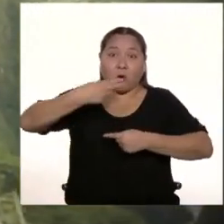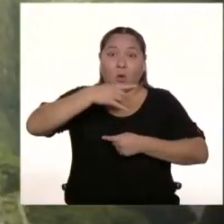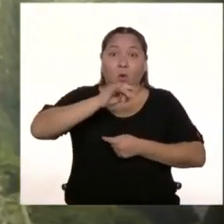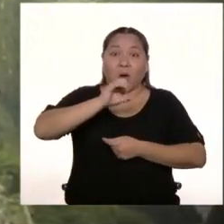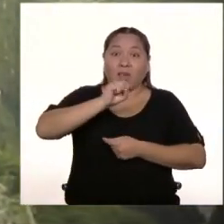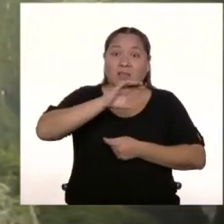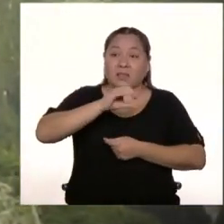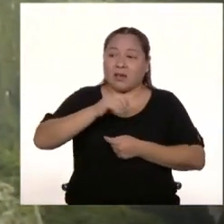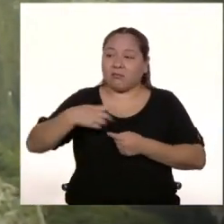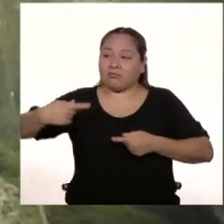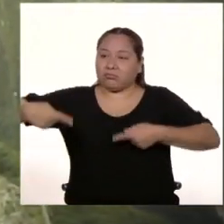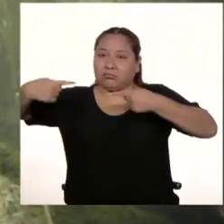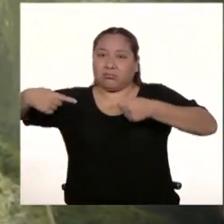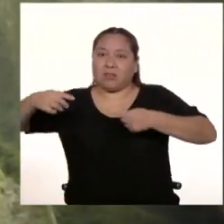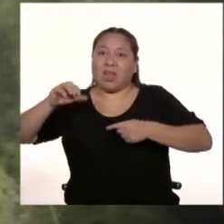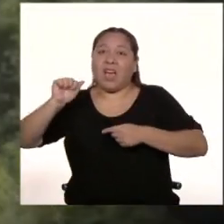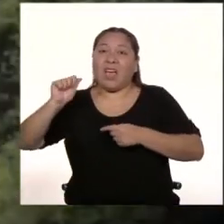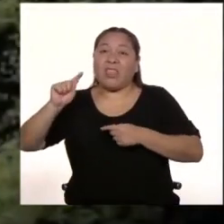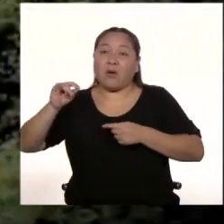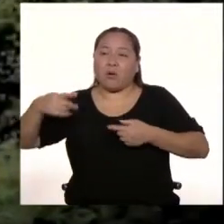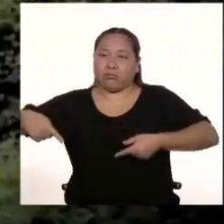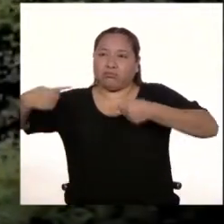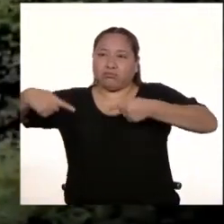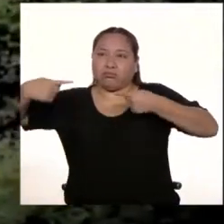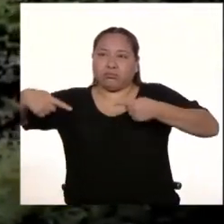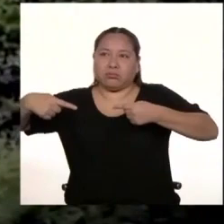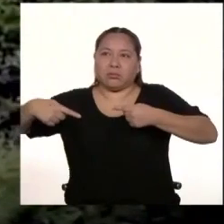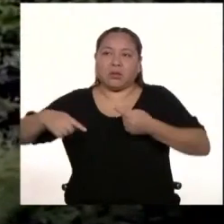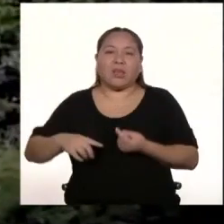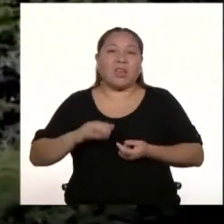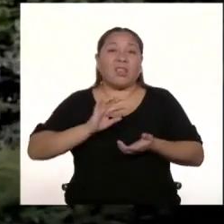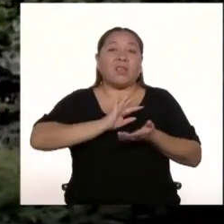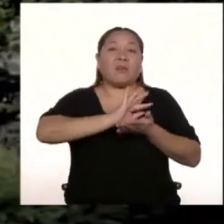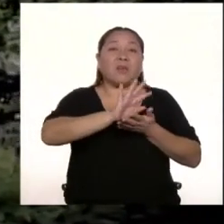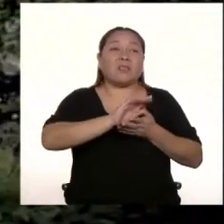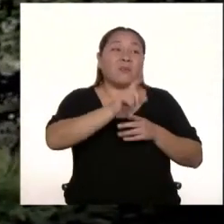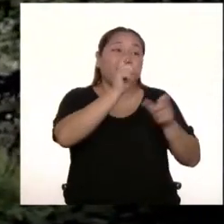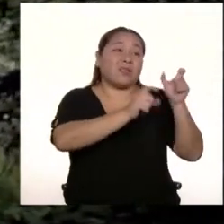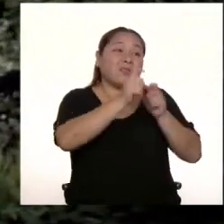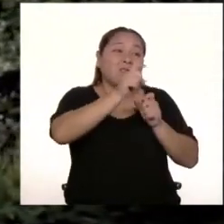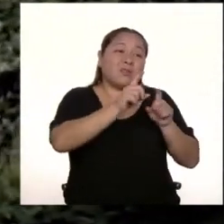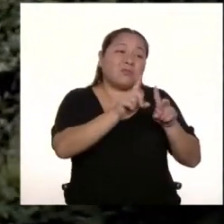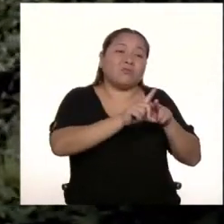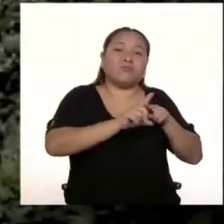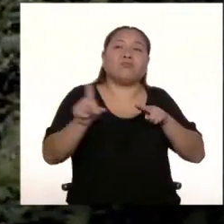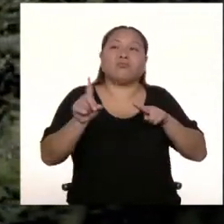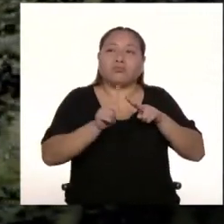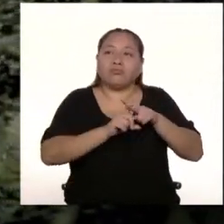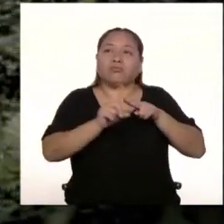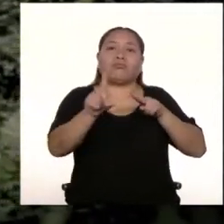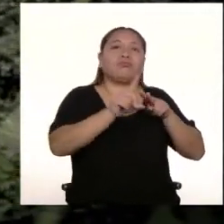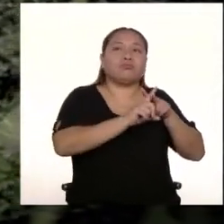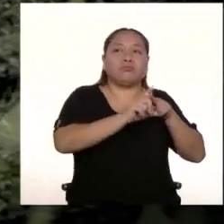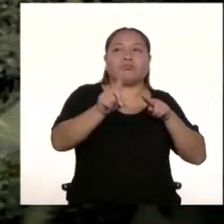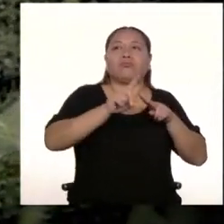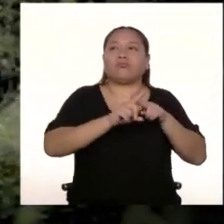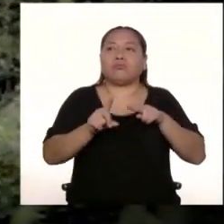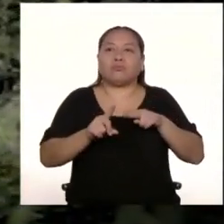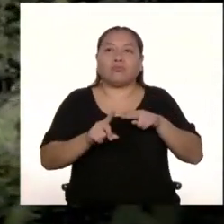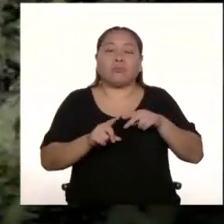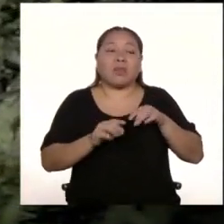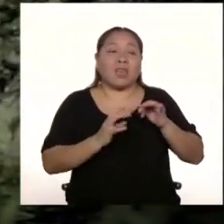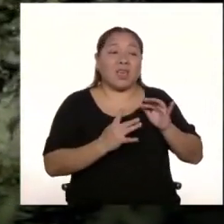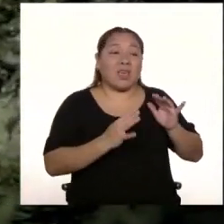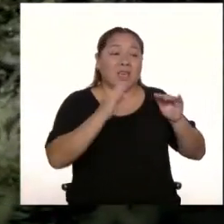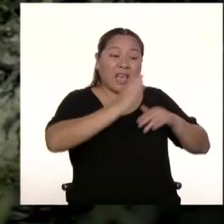Al quedar Machu Picchu desamparada, sus pobladores fueron abandonándola paulatinamente, hasta que en poco tiempo fue cubierta por